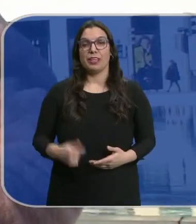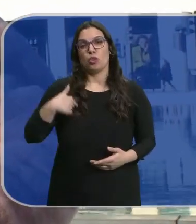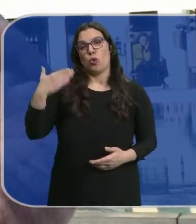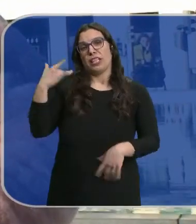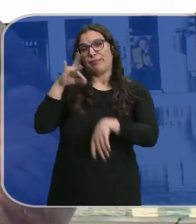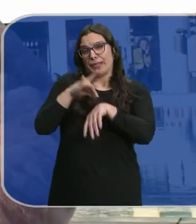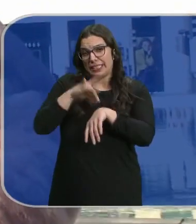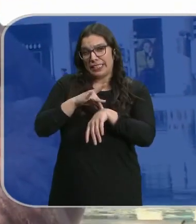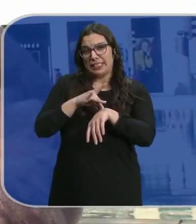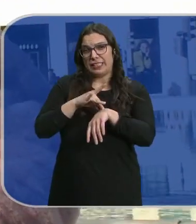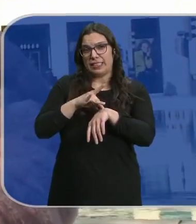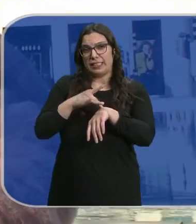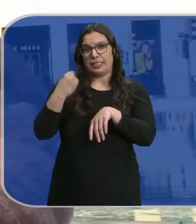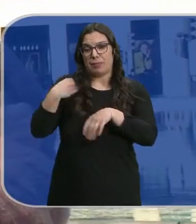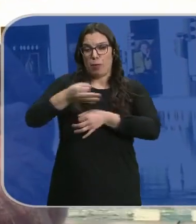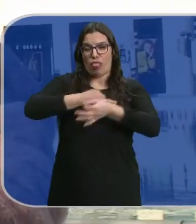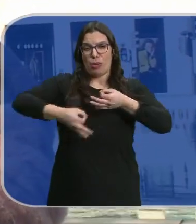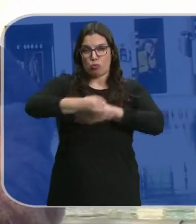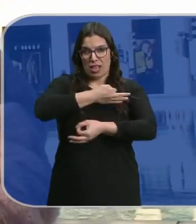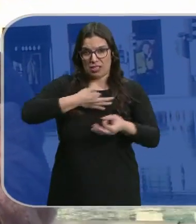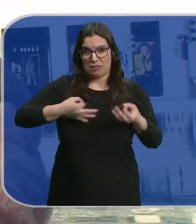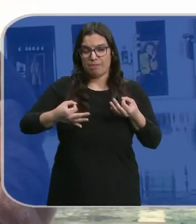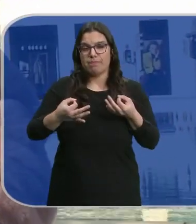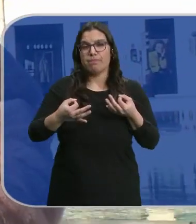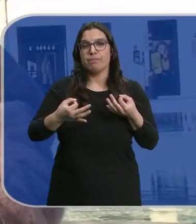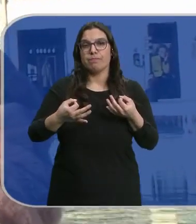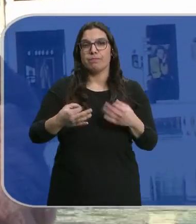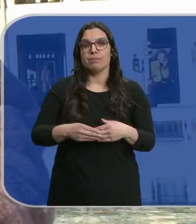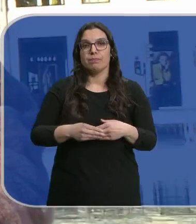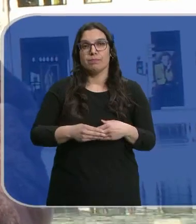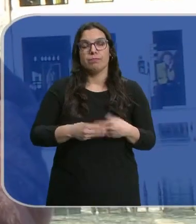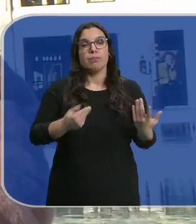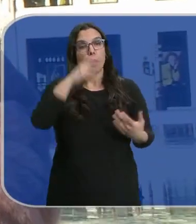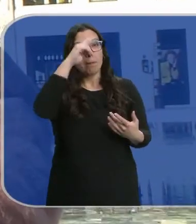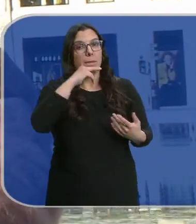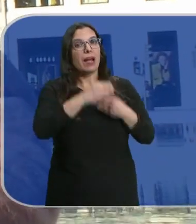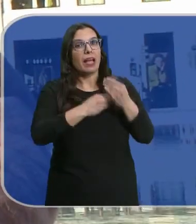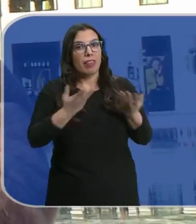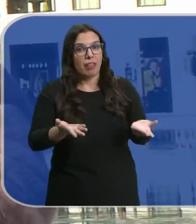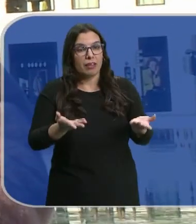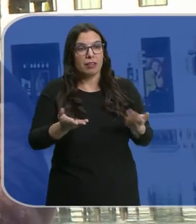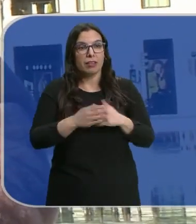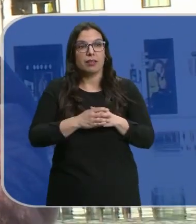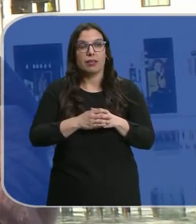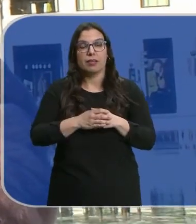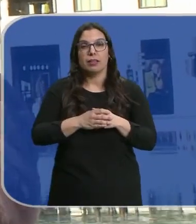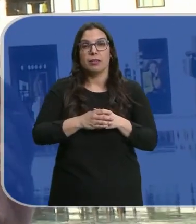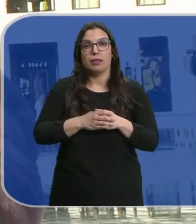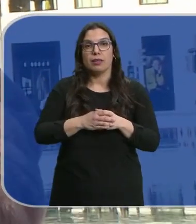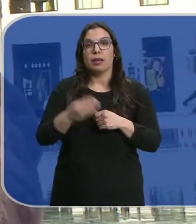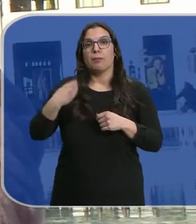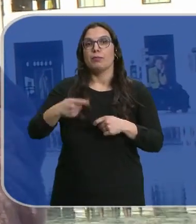Estaba malita de las células. ¿Y qué hizo papá? Me dio